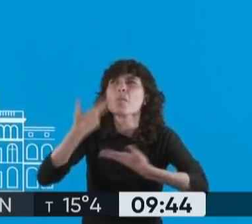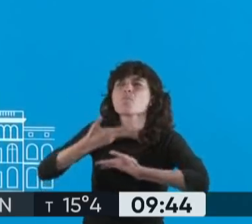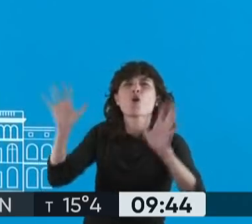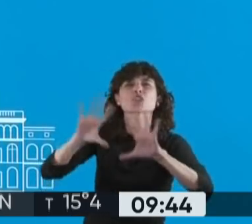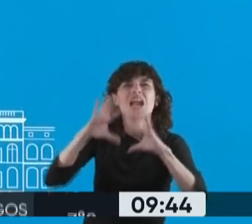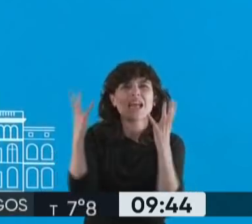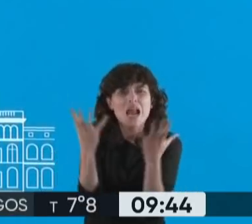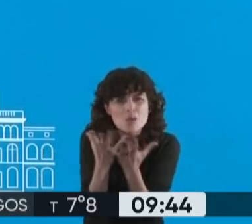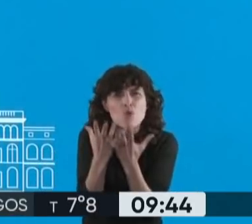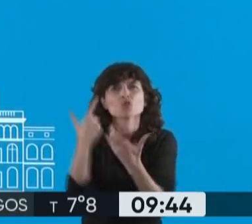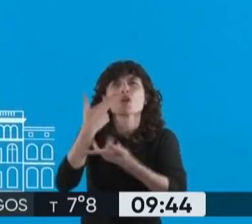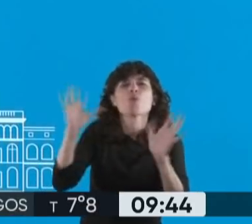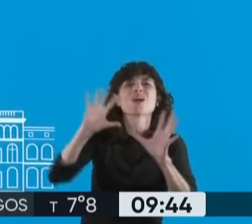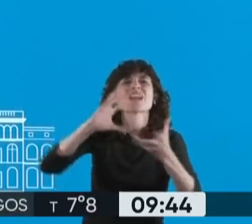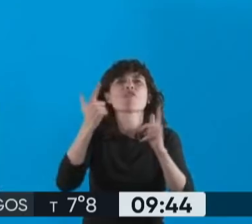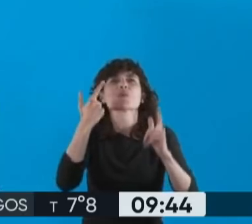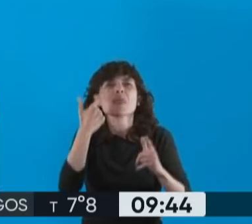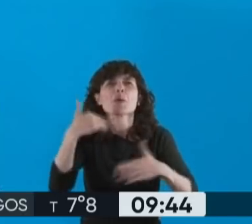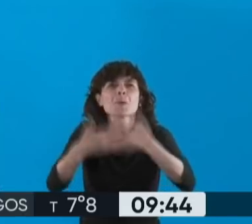pensar un mundo diferente. Gracias.